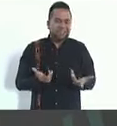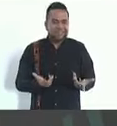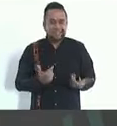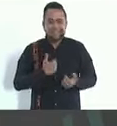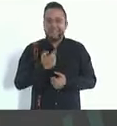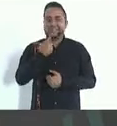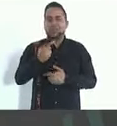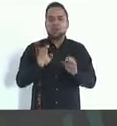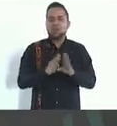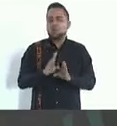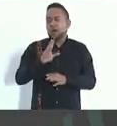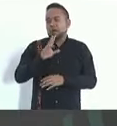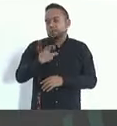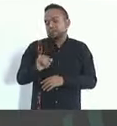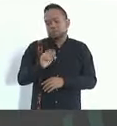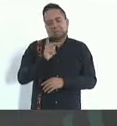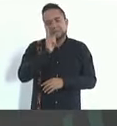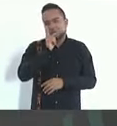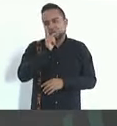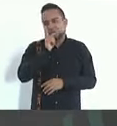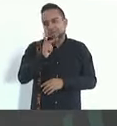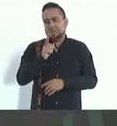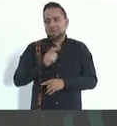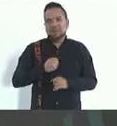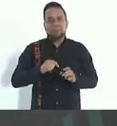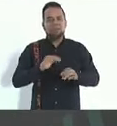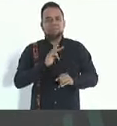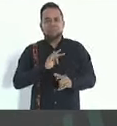dice coloquialmente, tirar aceite,